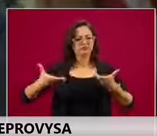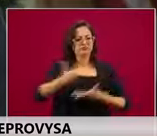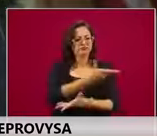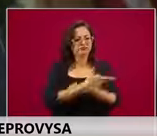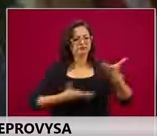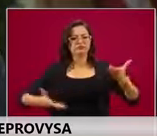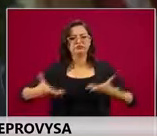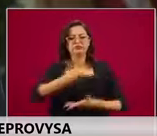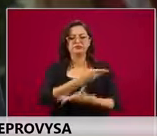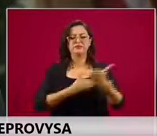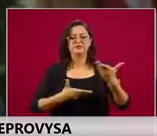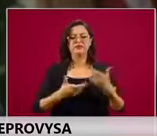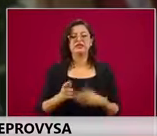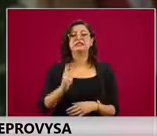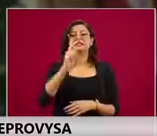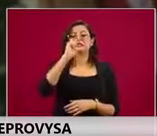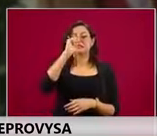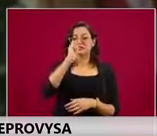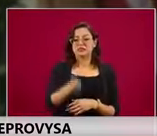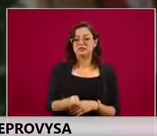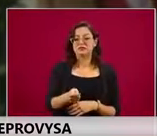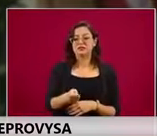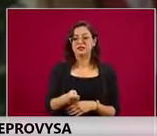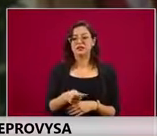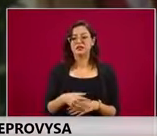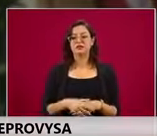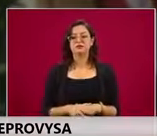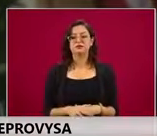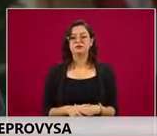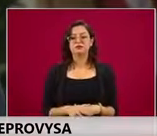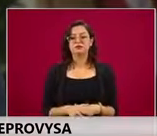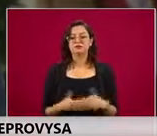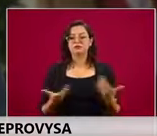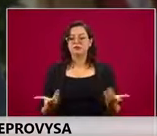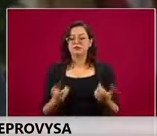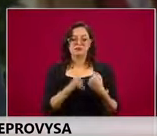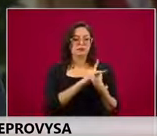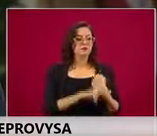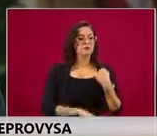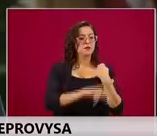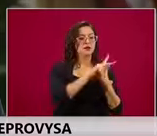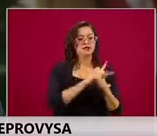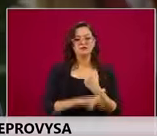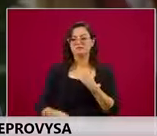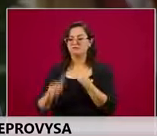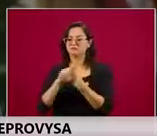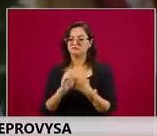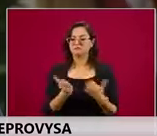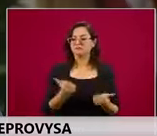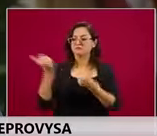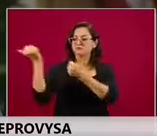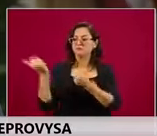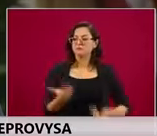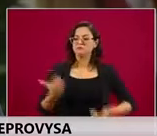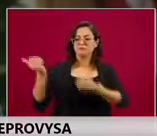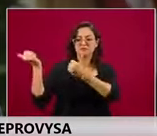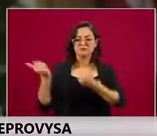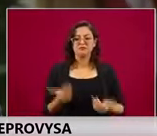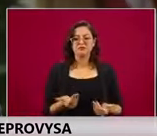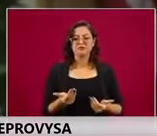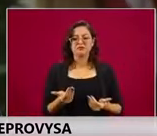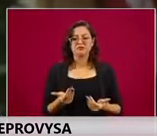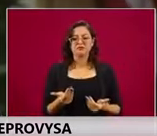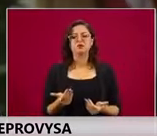nos dice, déjame saludar, dar esta. Verusky Salgado nos comenta, gracias a Trump por tratarlos muy